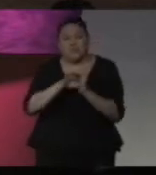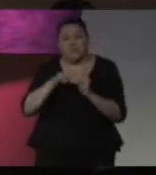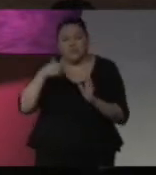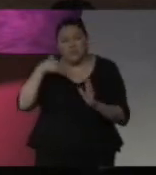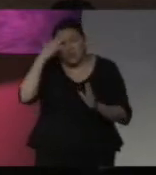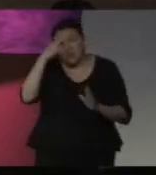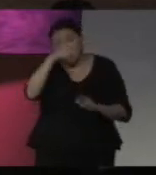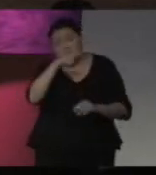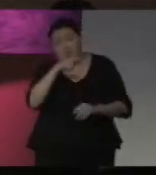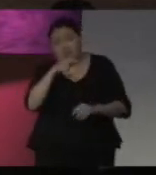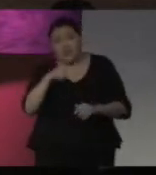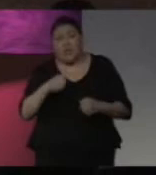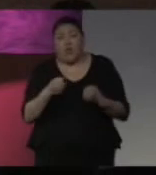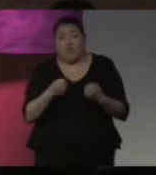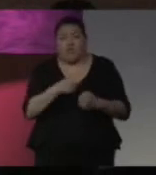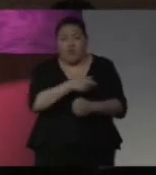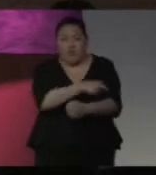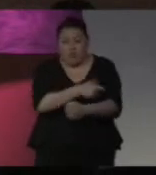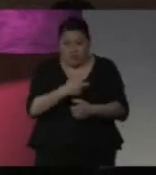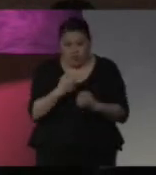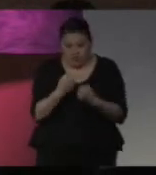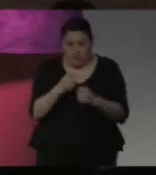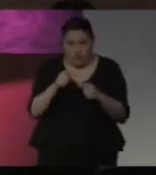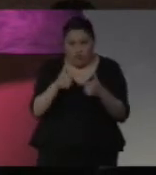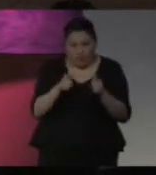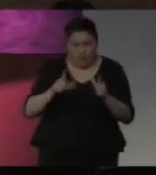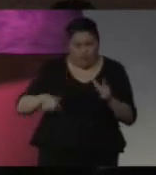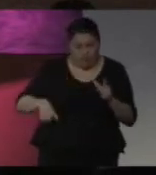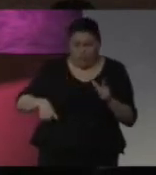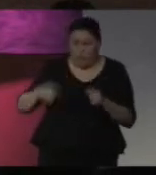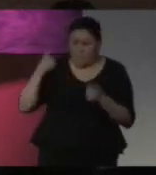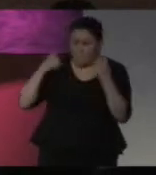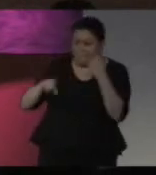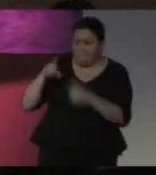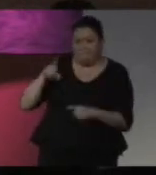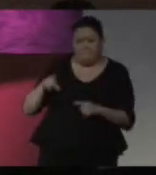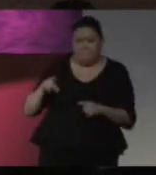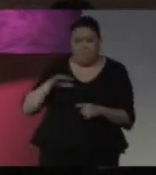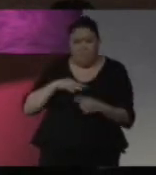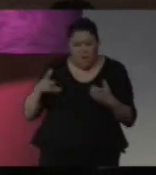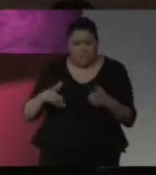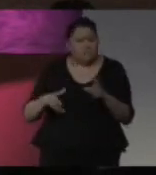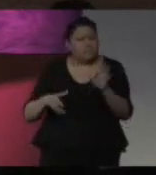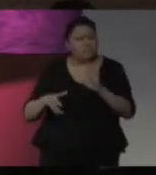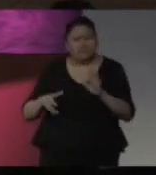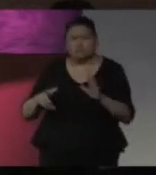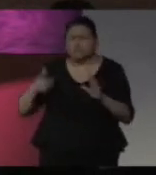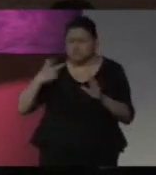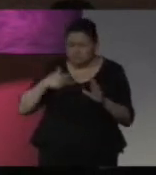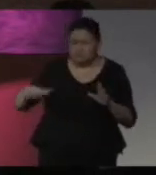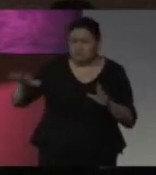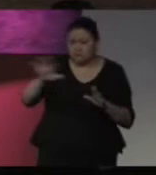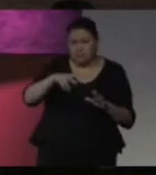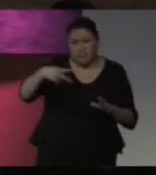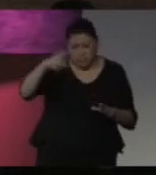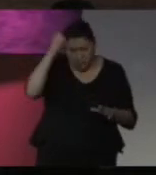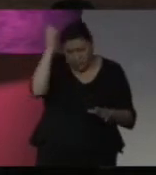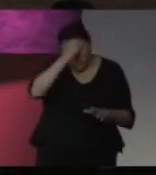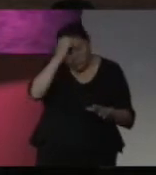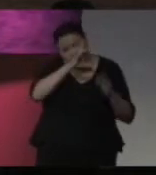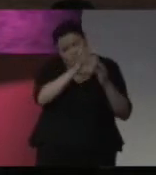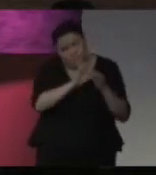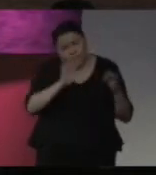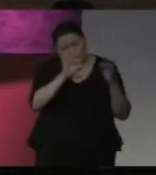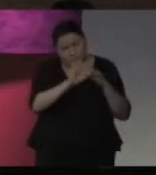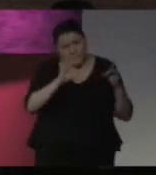fácticos pueden actuar ante una sociedad. No, la misma sociedad tiene que dar a conocer su voz para poder